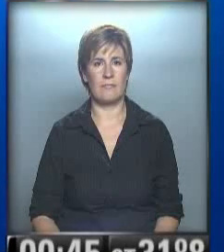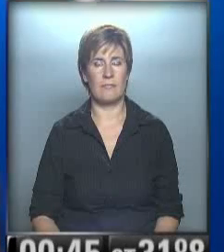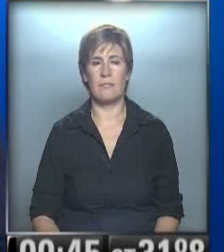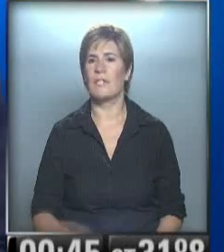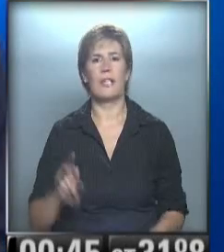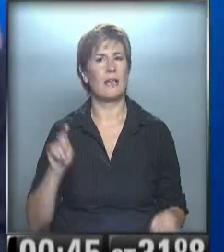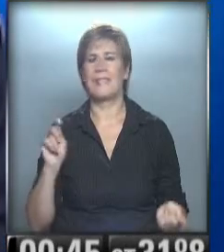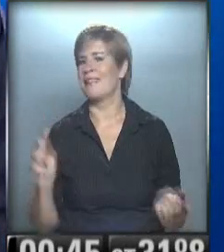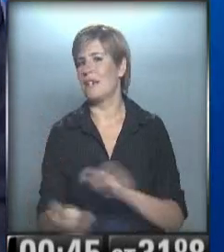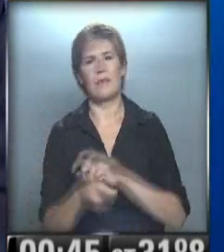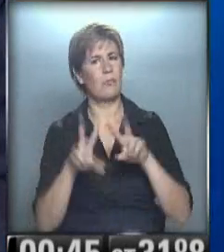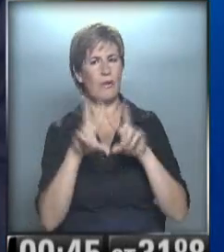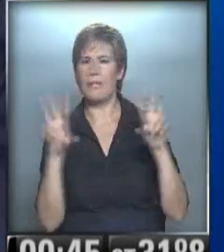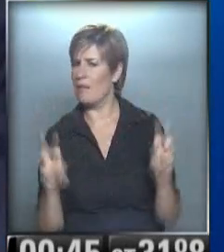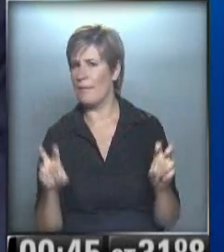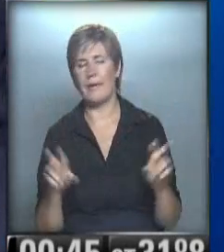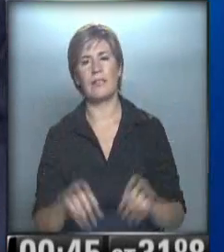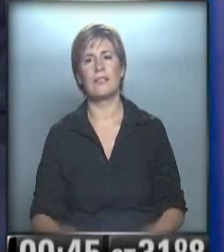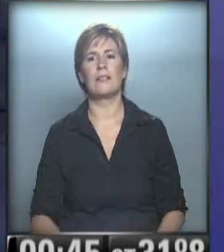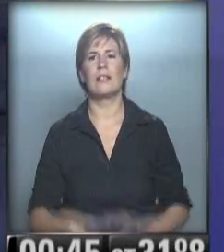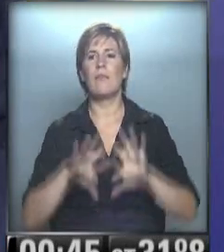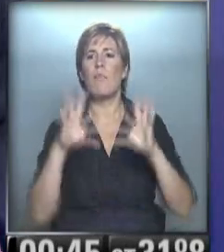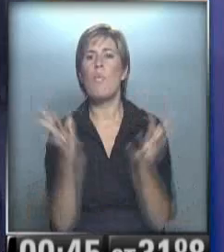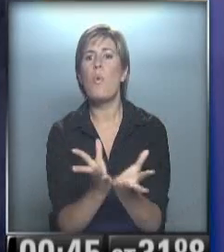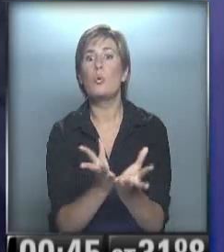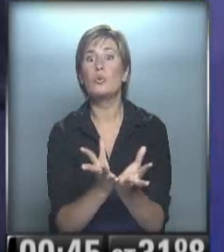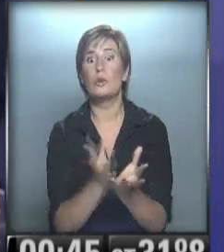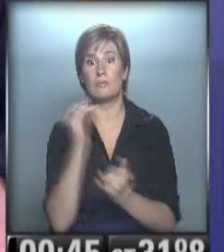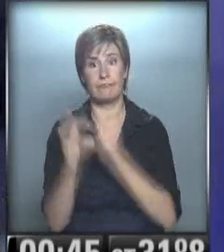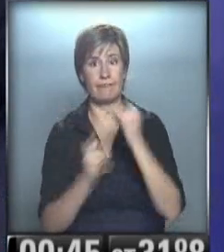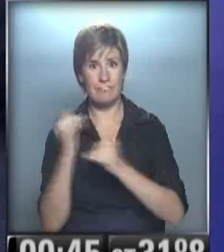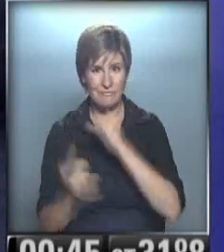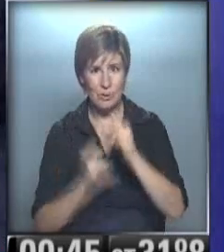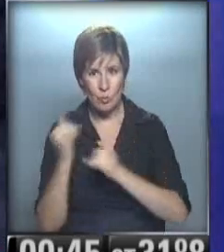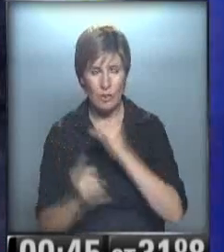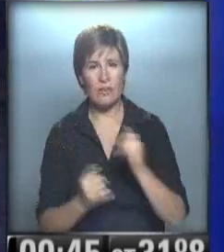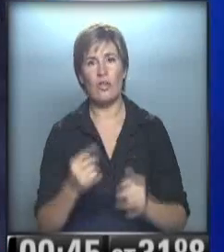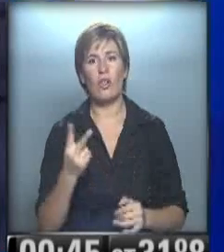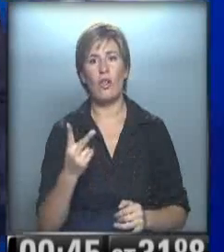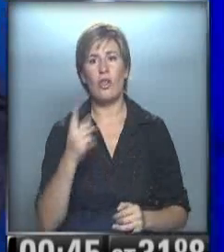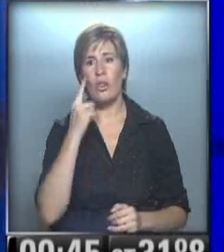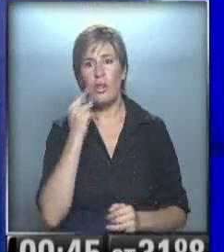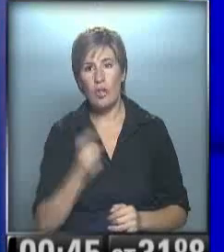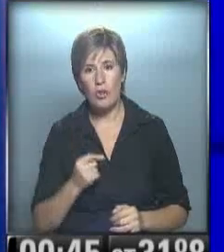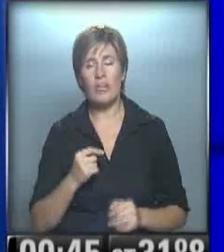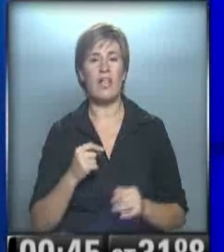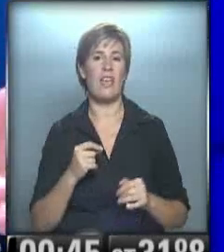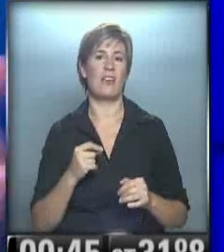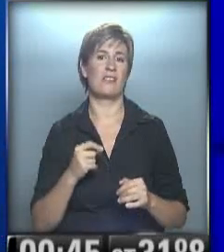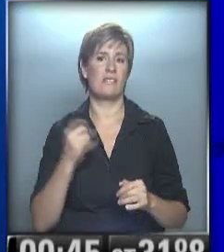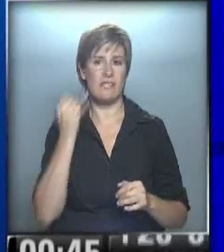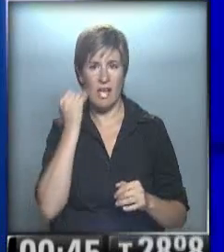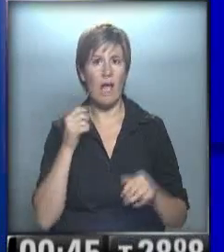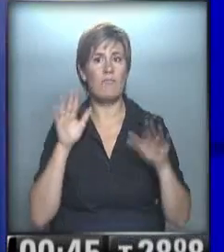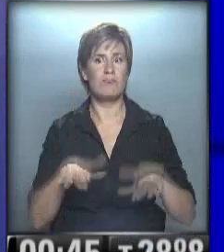Cambiamos totalmente de tema, nos vamos para el ámbito internacional porque ya lleva 2 días la protesta callejera en Kiev, Ucrania. Hasta el momento el